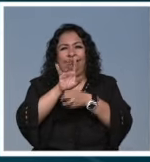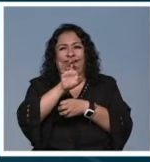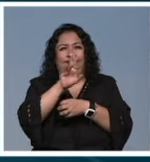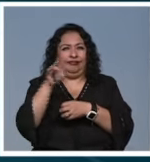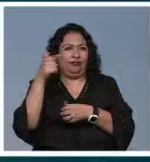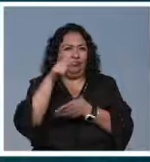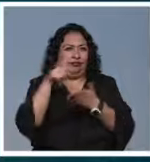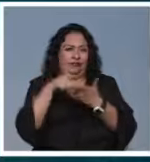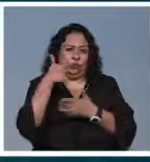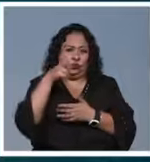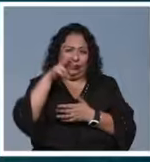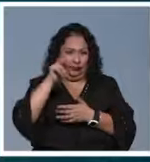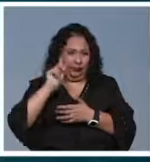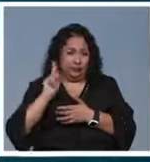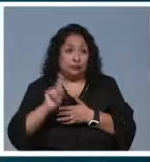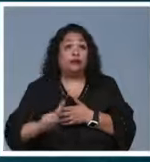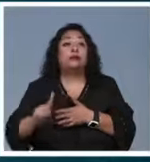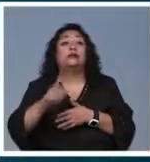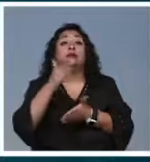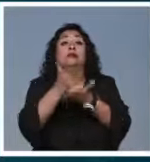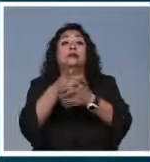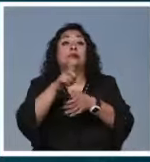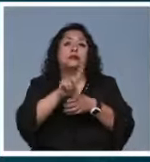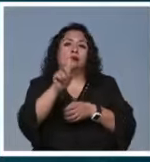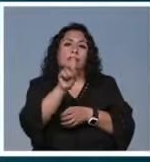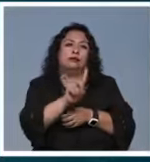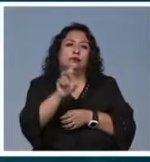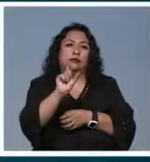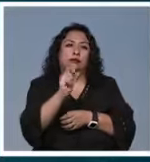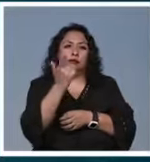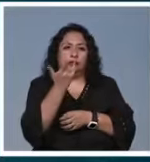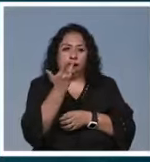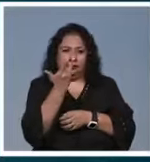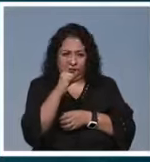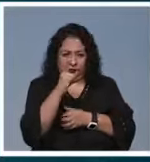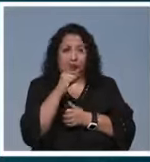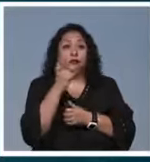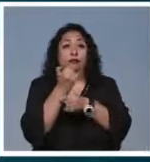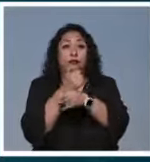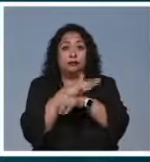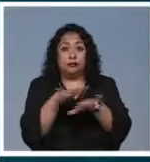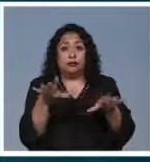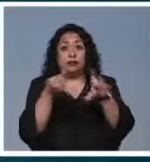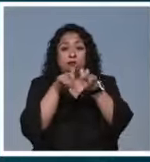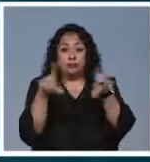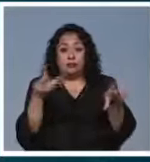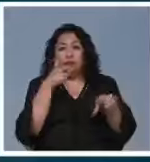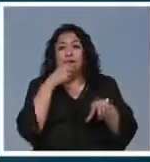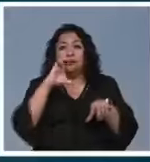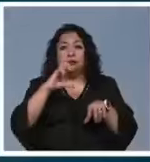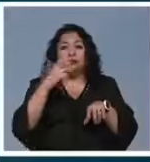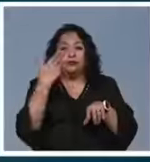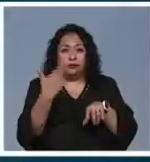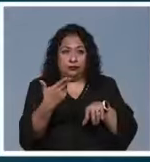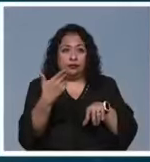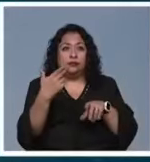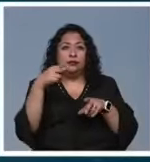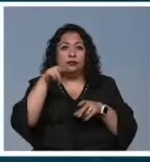de Guadalupe se llevará a cabo hasta el domingo 21 de julio. Con información y texto de César H.